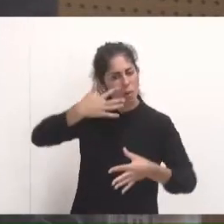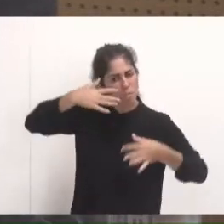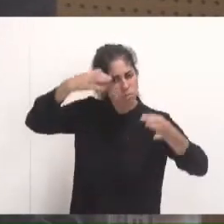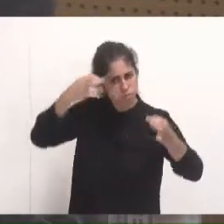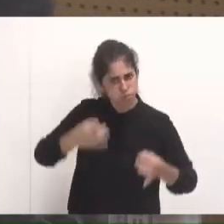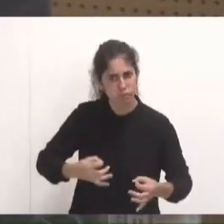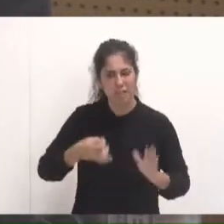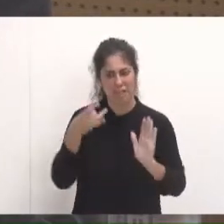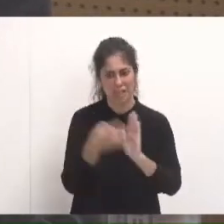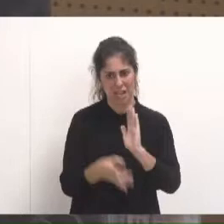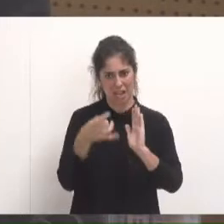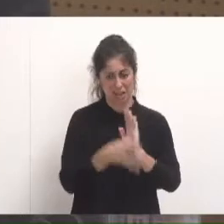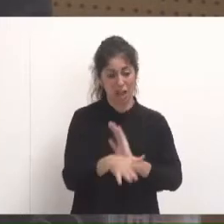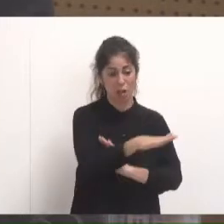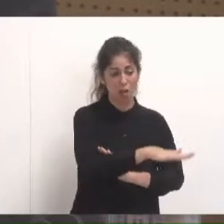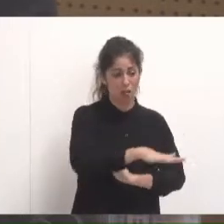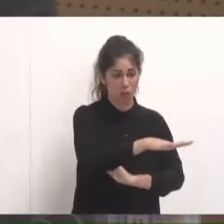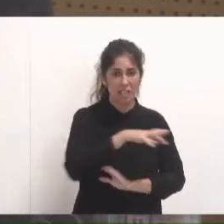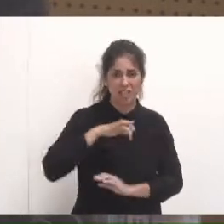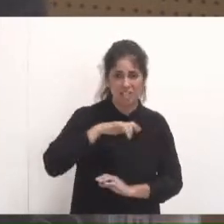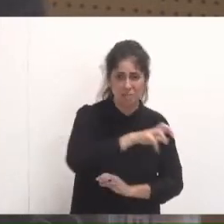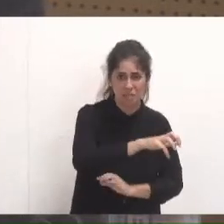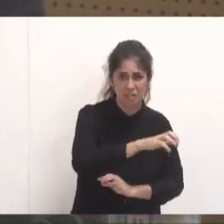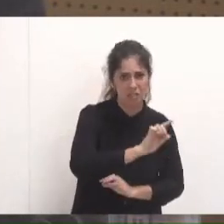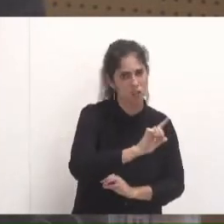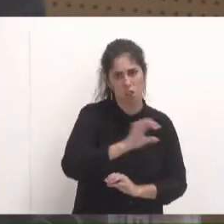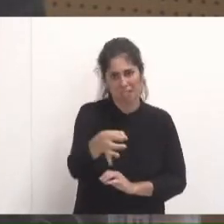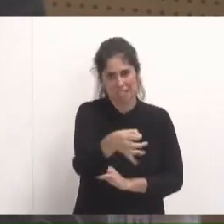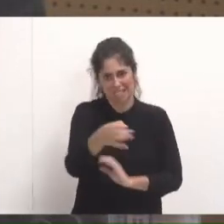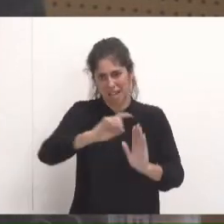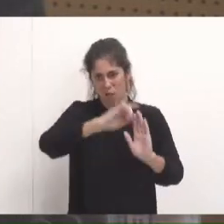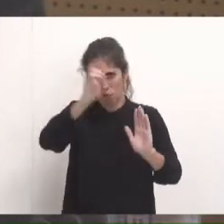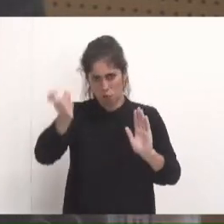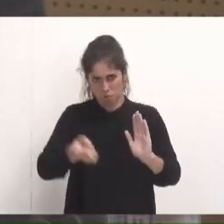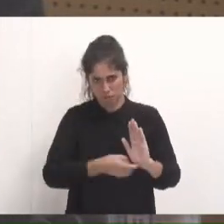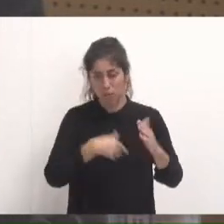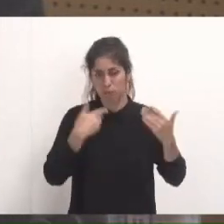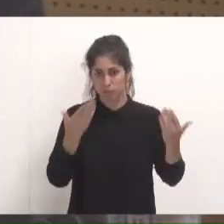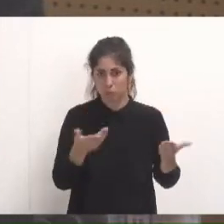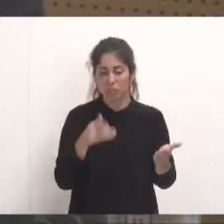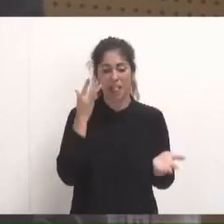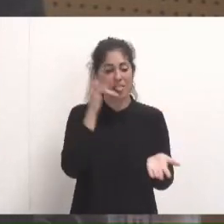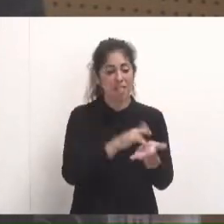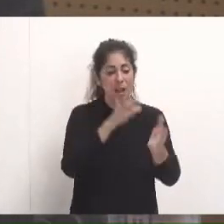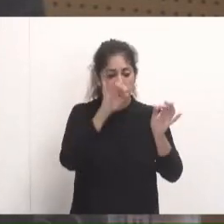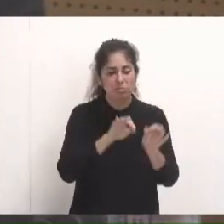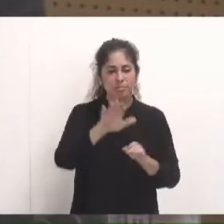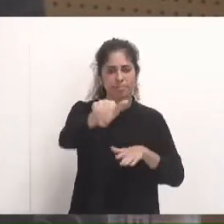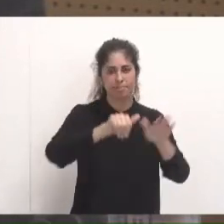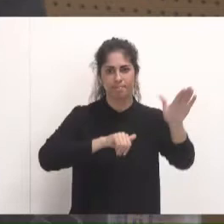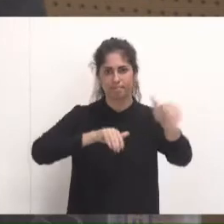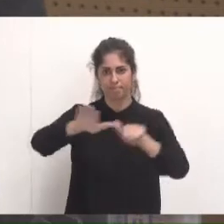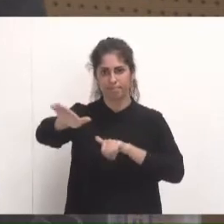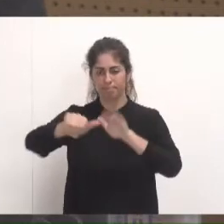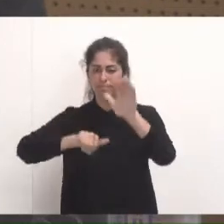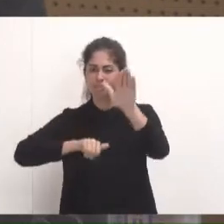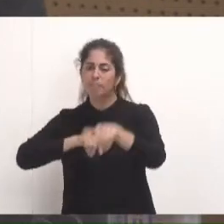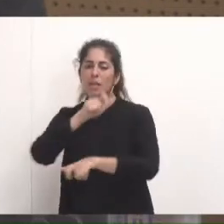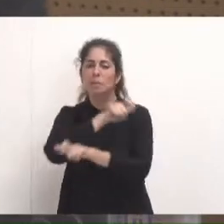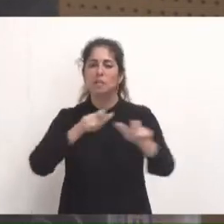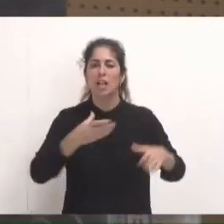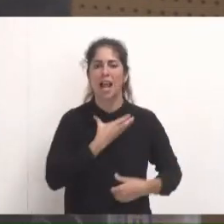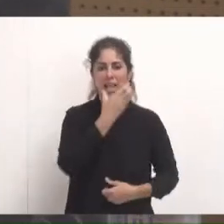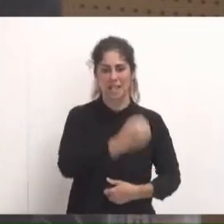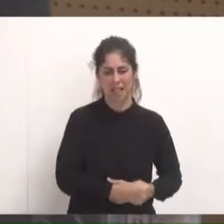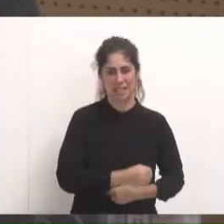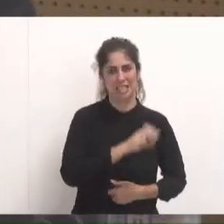sino en el conjunto de la isla, ¿no? Y por eso se va a convocar ese día a los 31 alcaldesas y alcaldes de la isla. Por esa